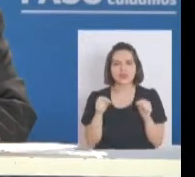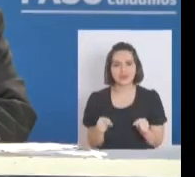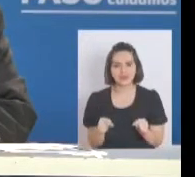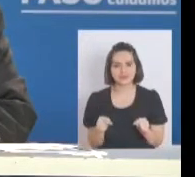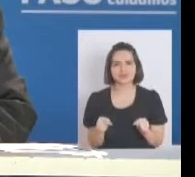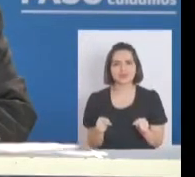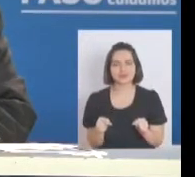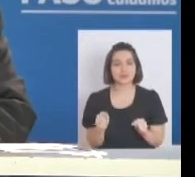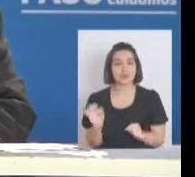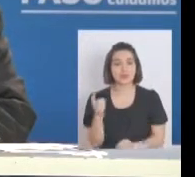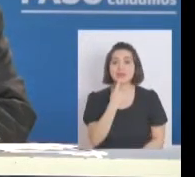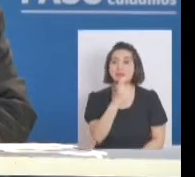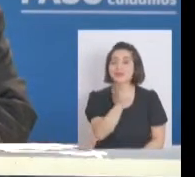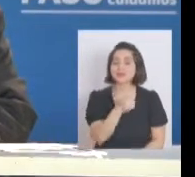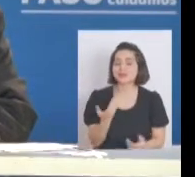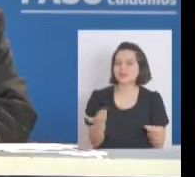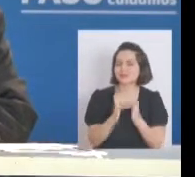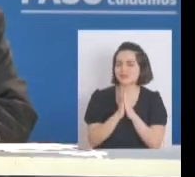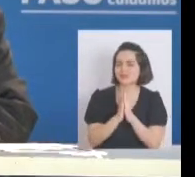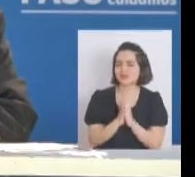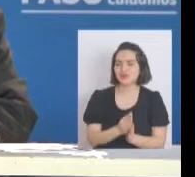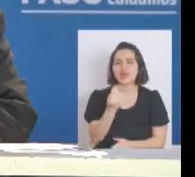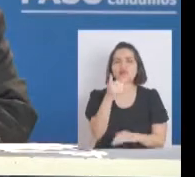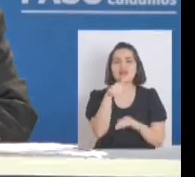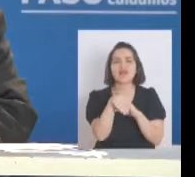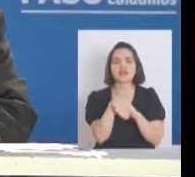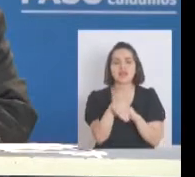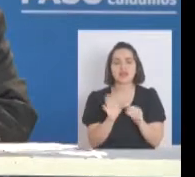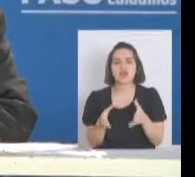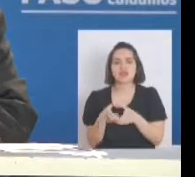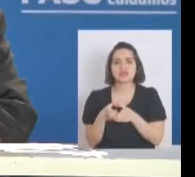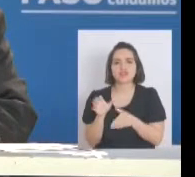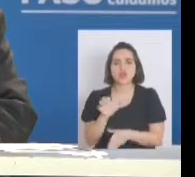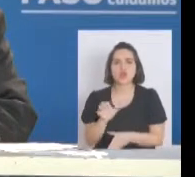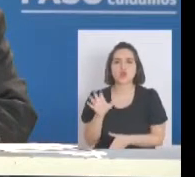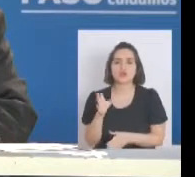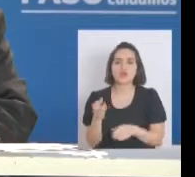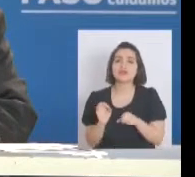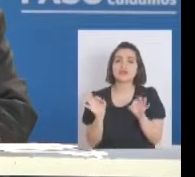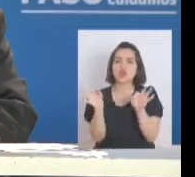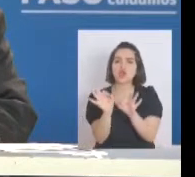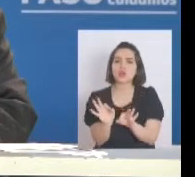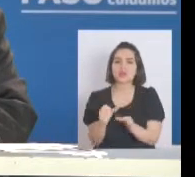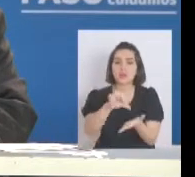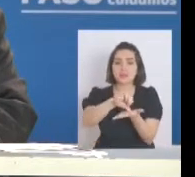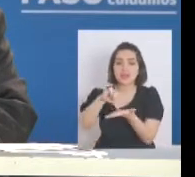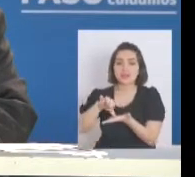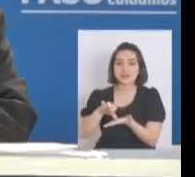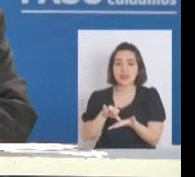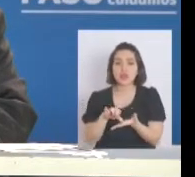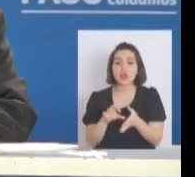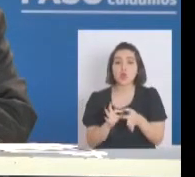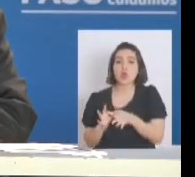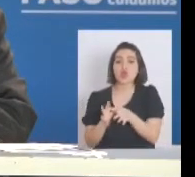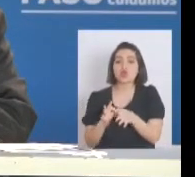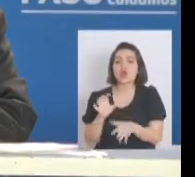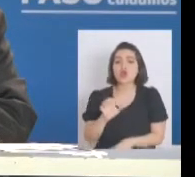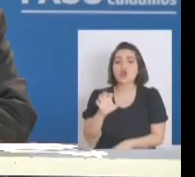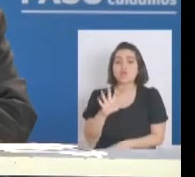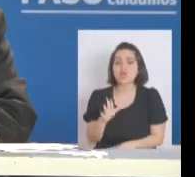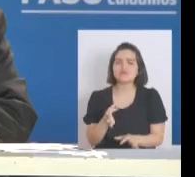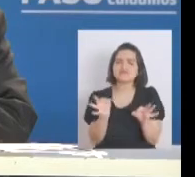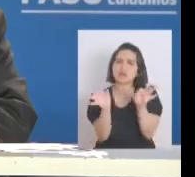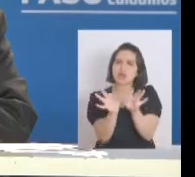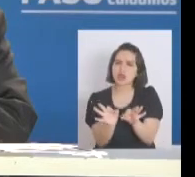Sanitaria respecto de estas modificaciones, el plan paso a paso sobre algunas comunas de nuestra